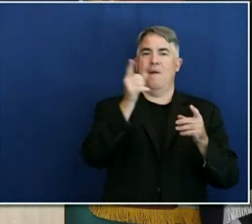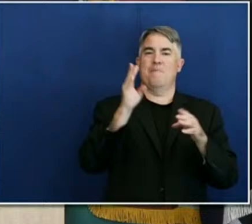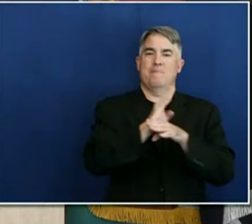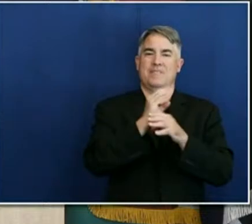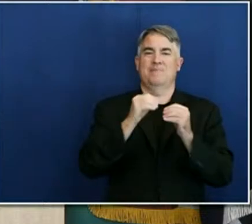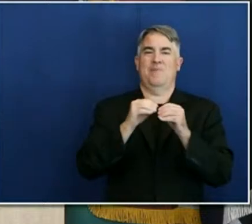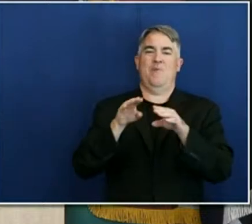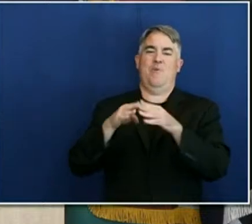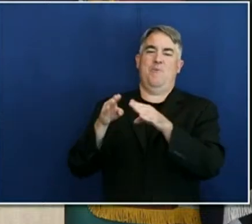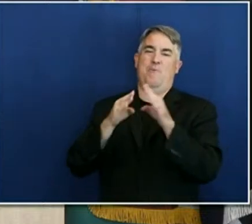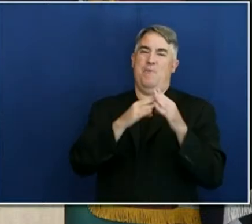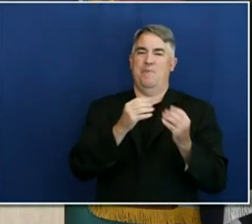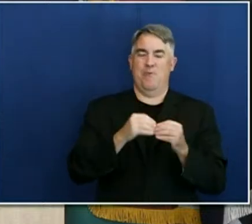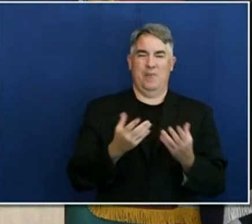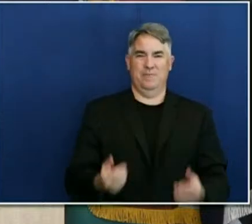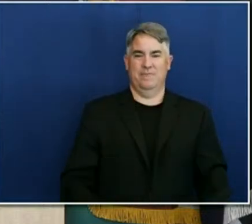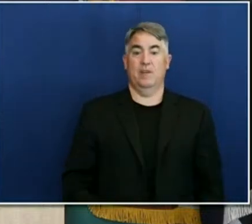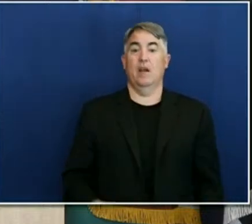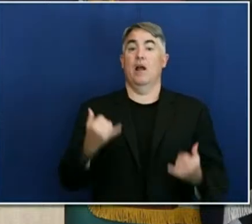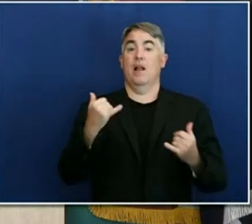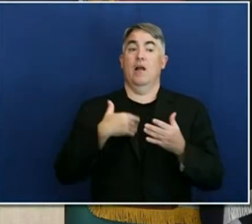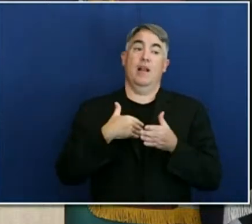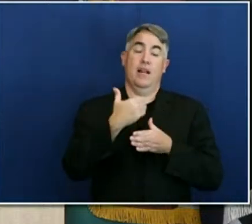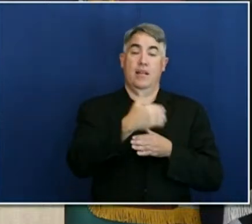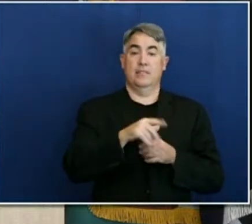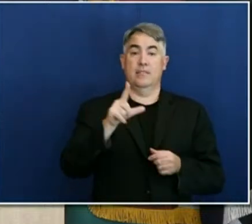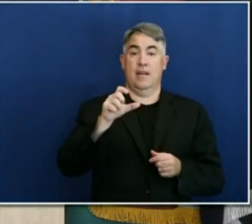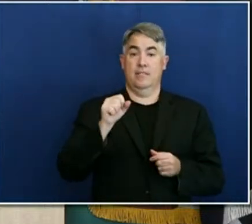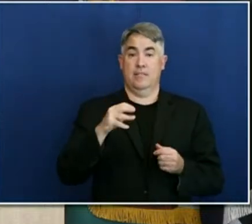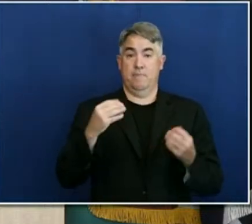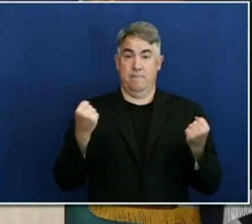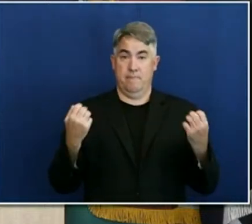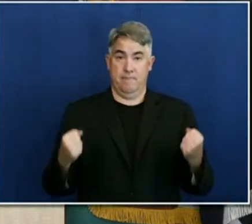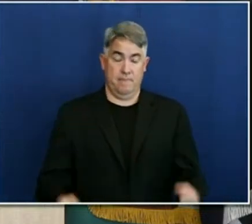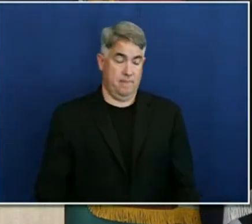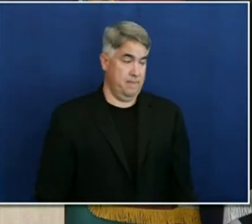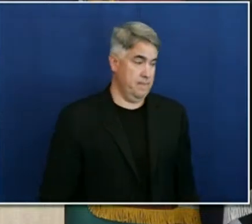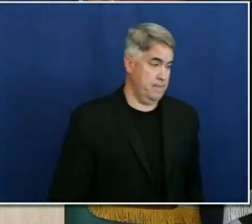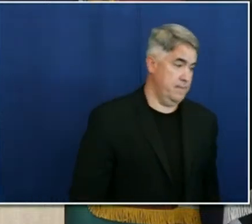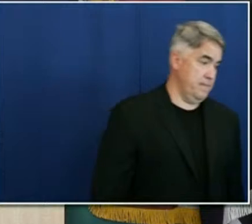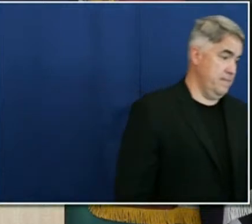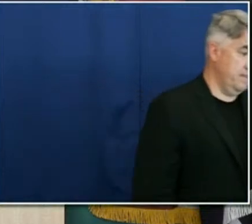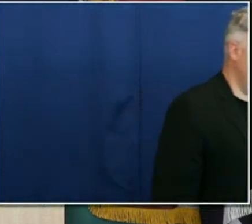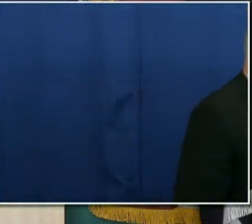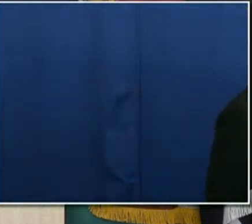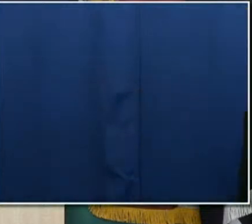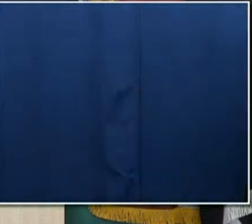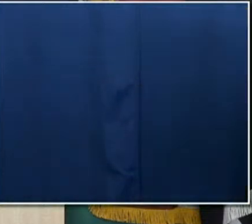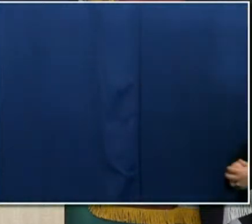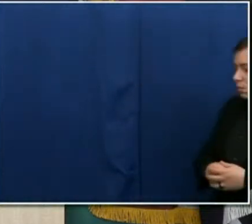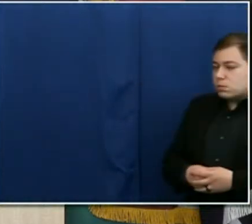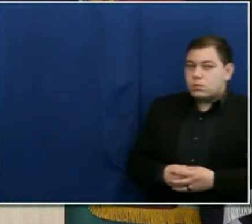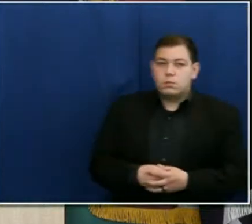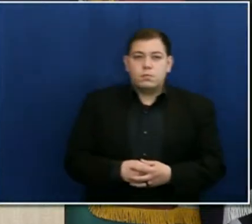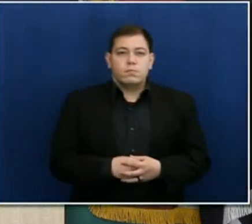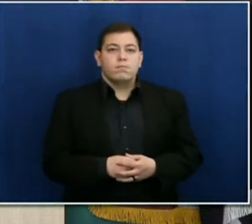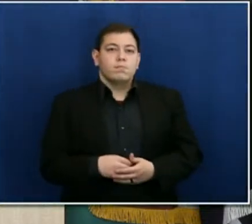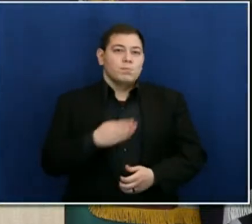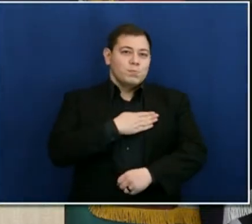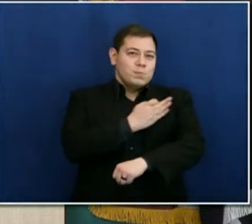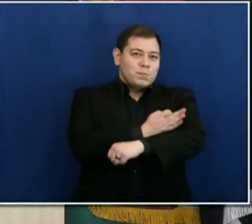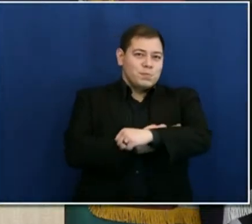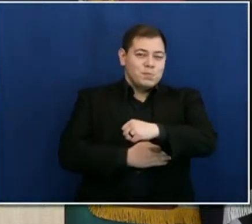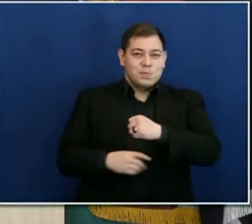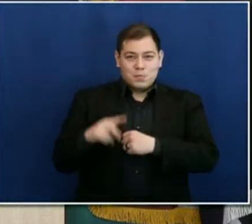we can be. Muy buenas tardes. Como pueden ver, cada vez estamos más cerca de un regreso a nuestras rutinas